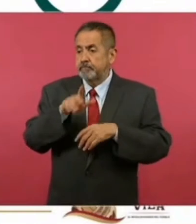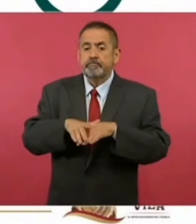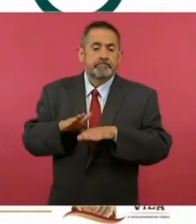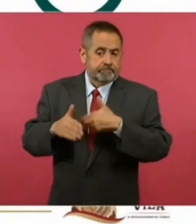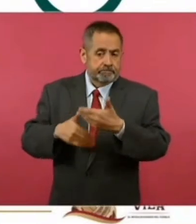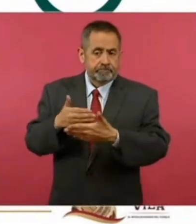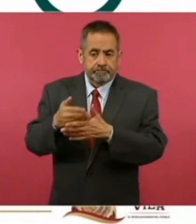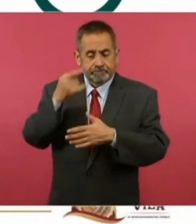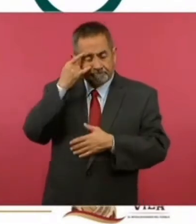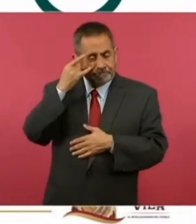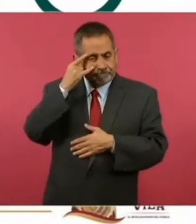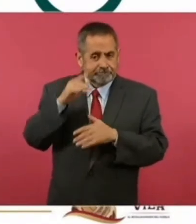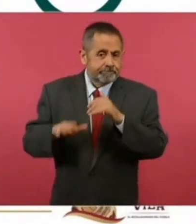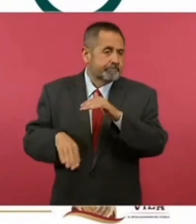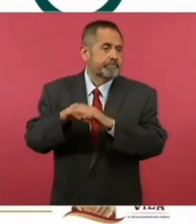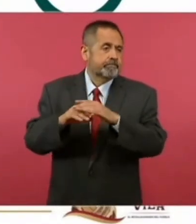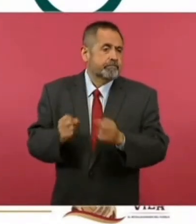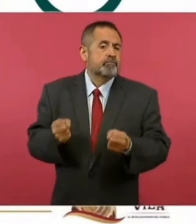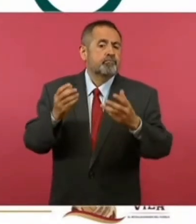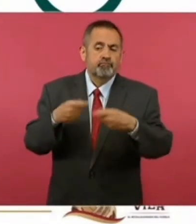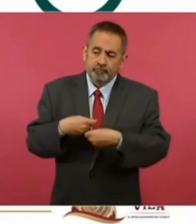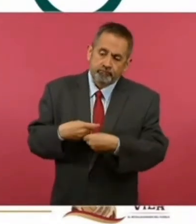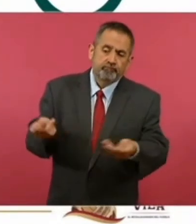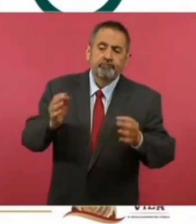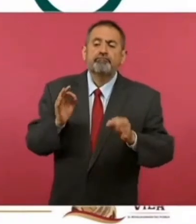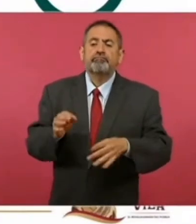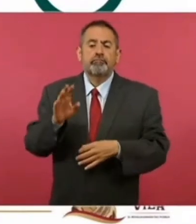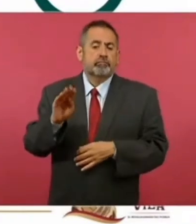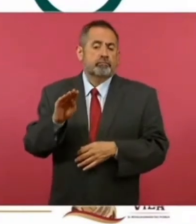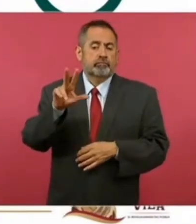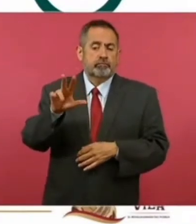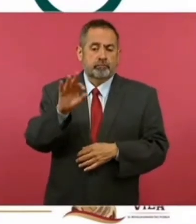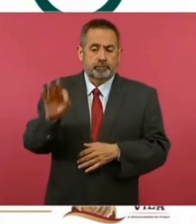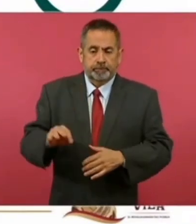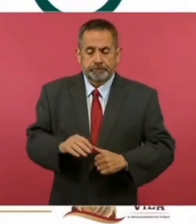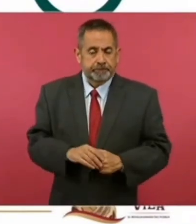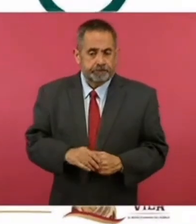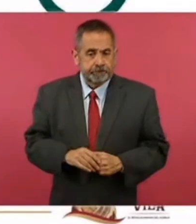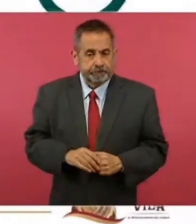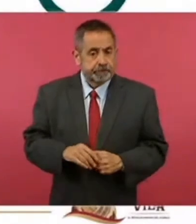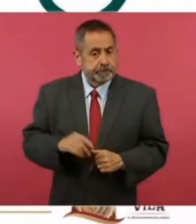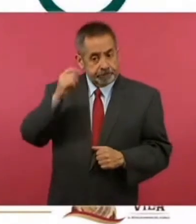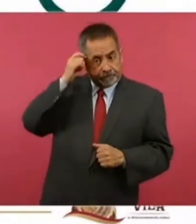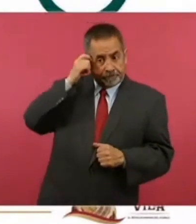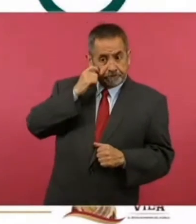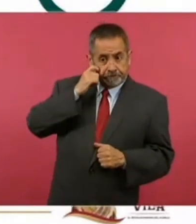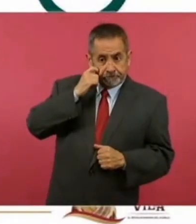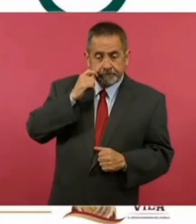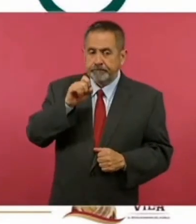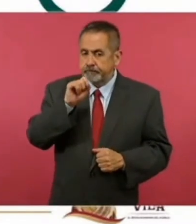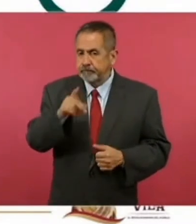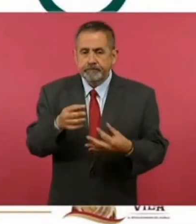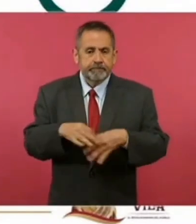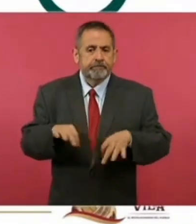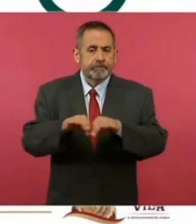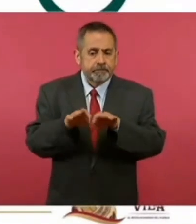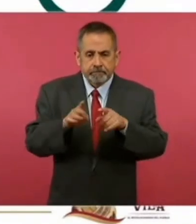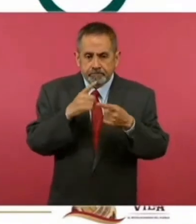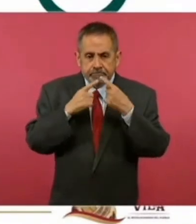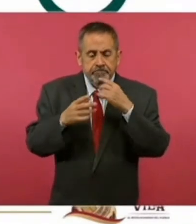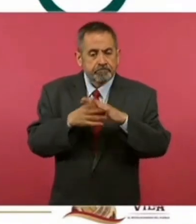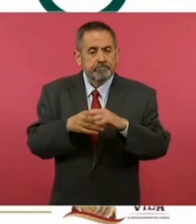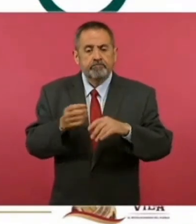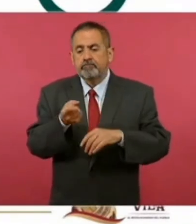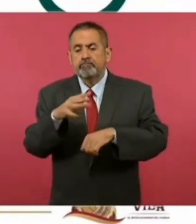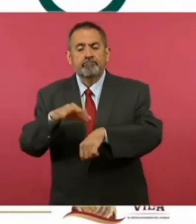ya un abasto en Campeche del 98% en el caso de Guerrero hay un esfuerzo importante para sumar